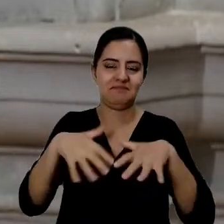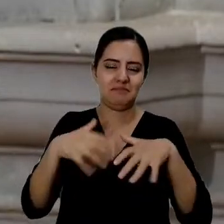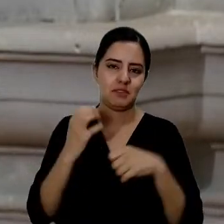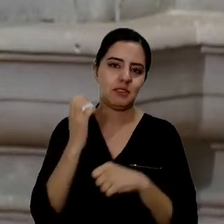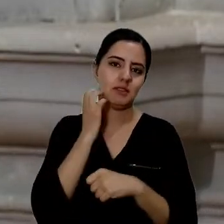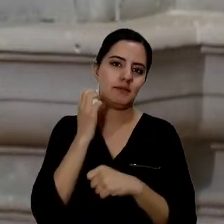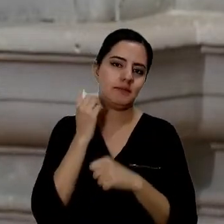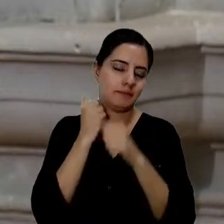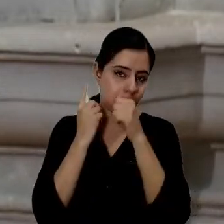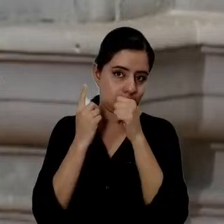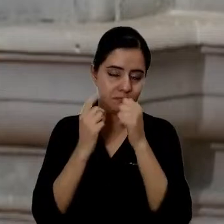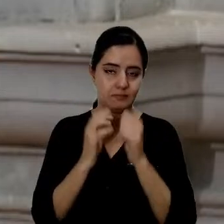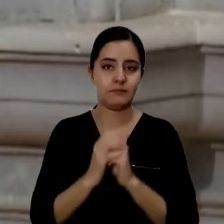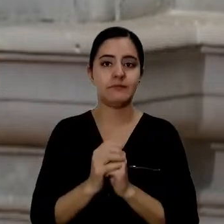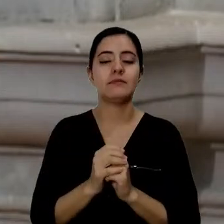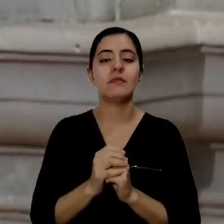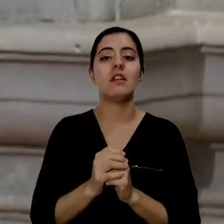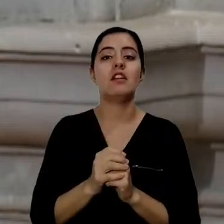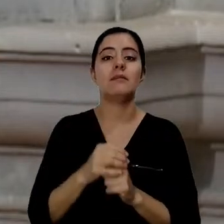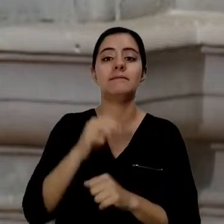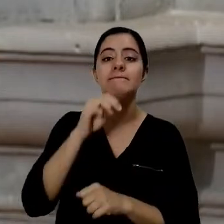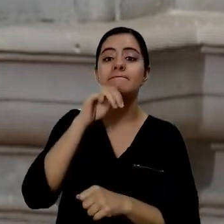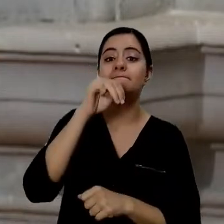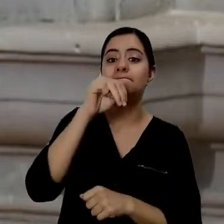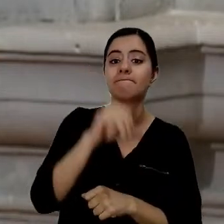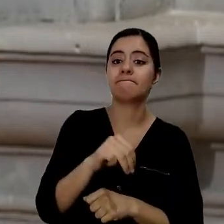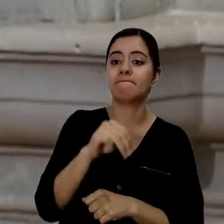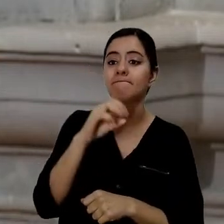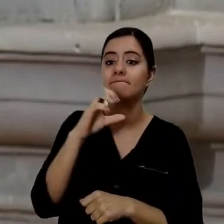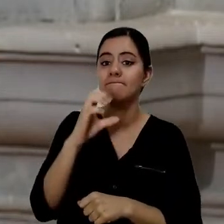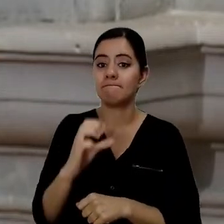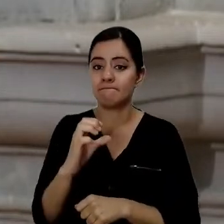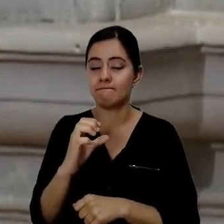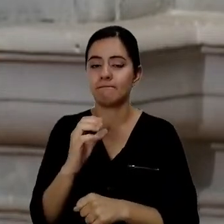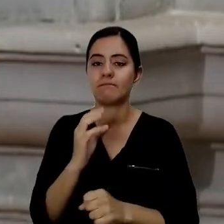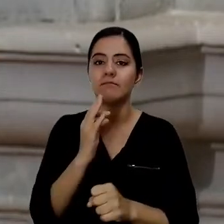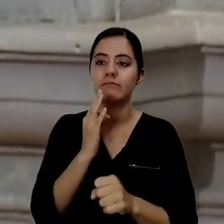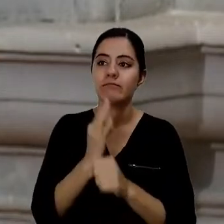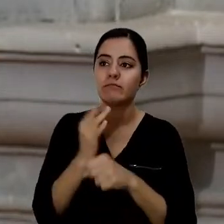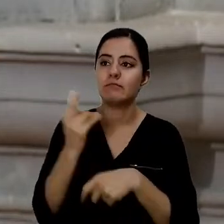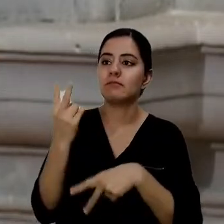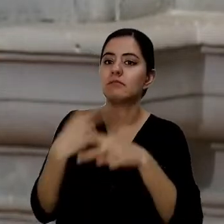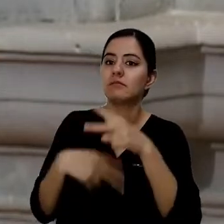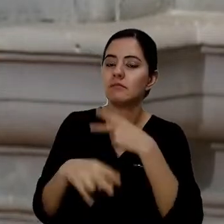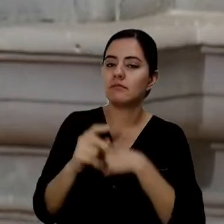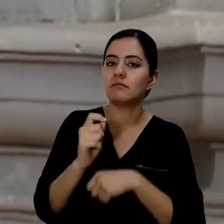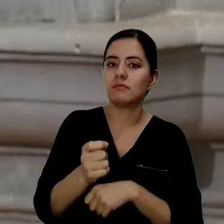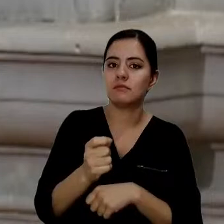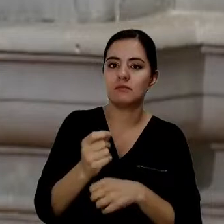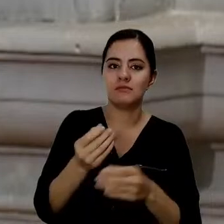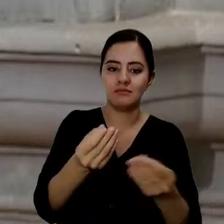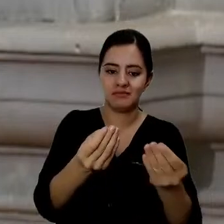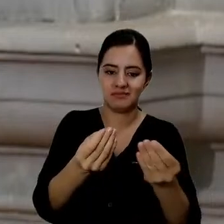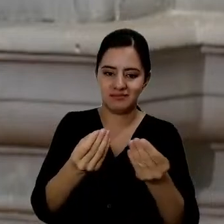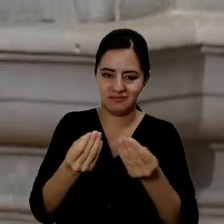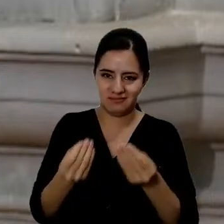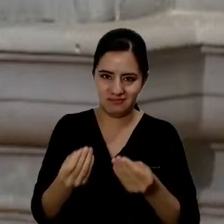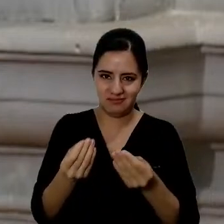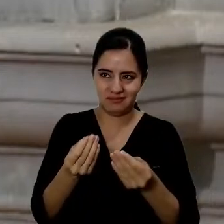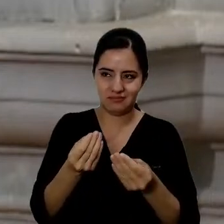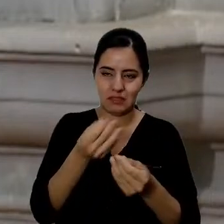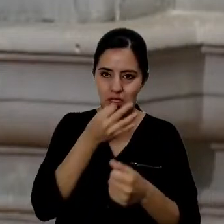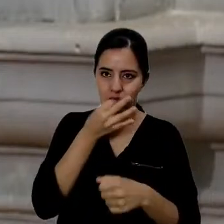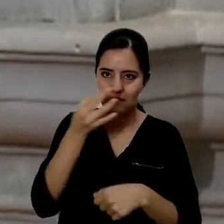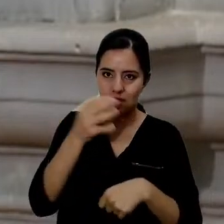Movimiento Ciudadano viene a votar la minuta que nos llega de reforma a